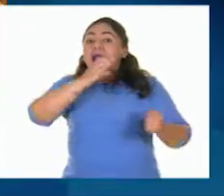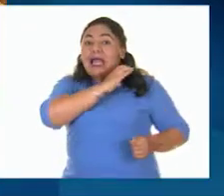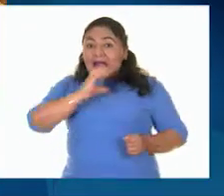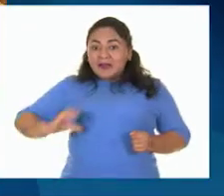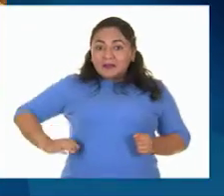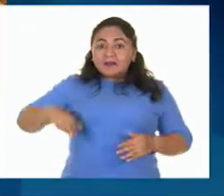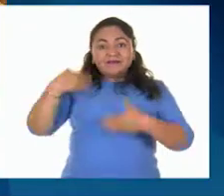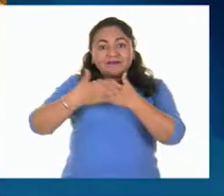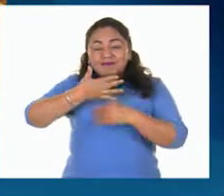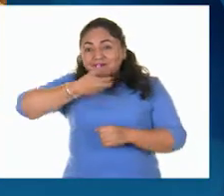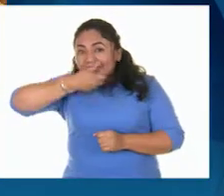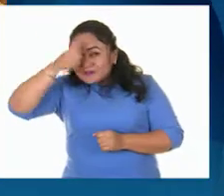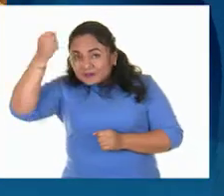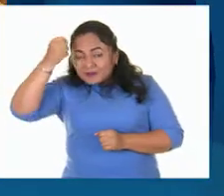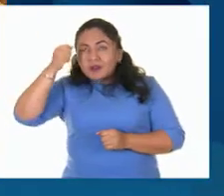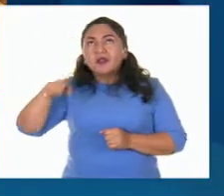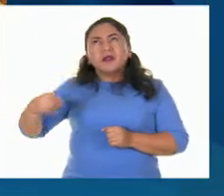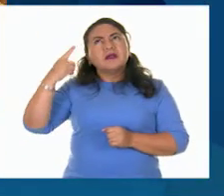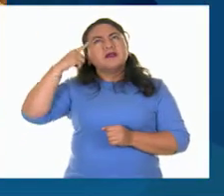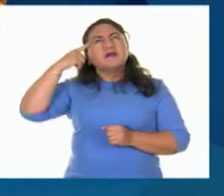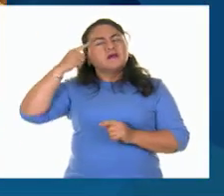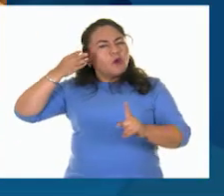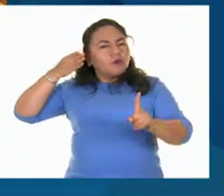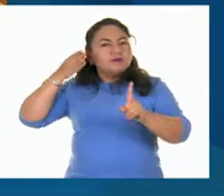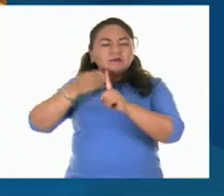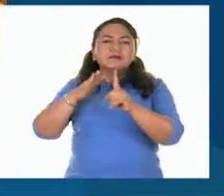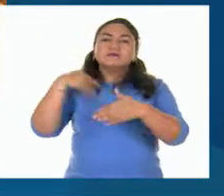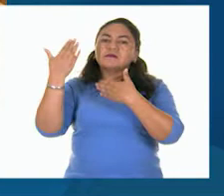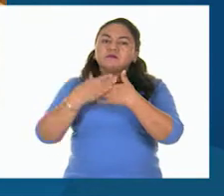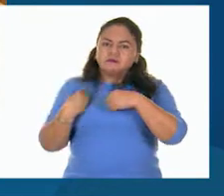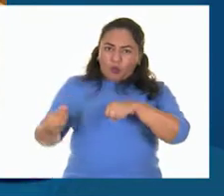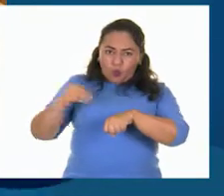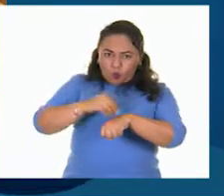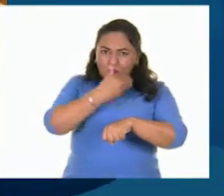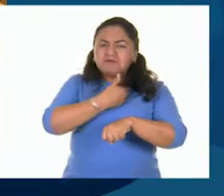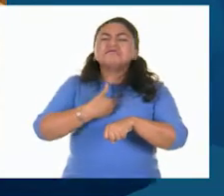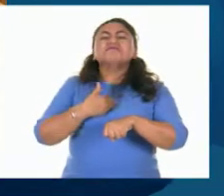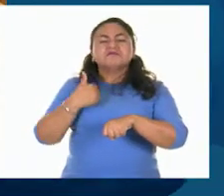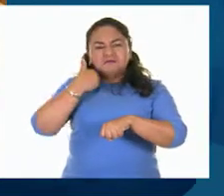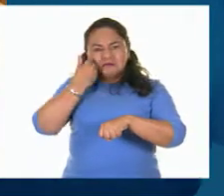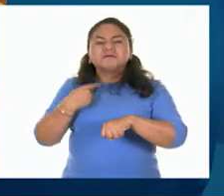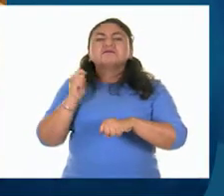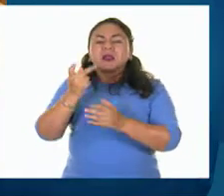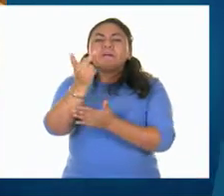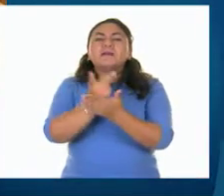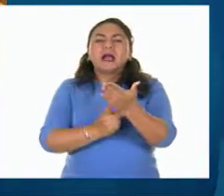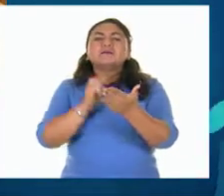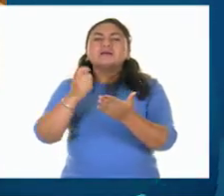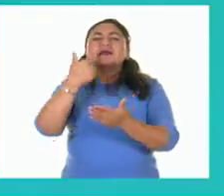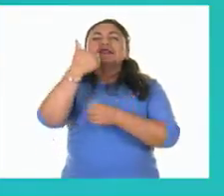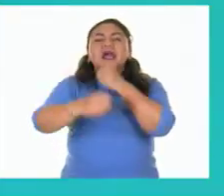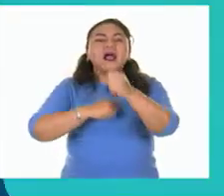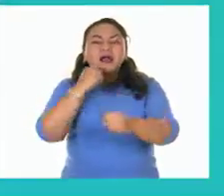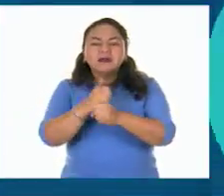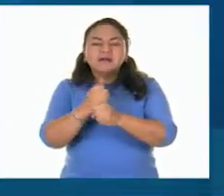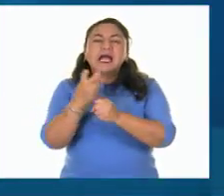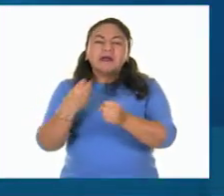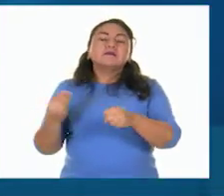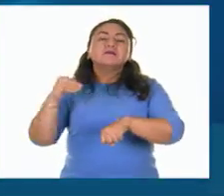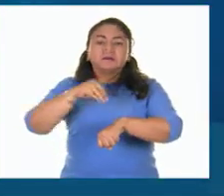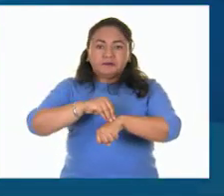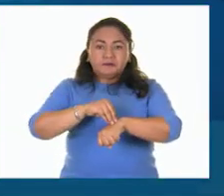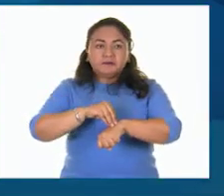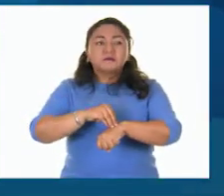reparto agrario como uno de los objetivos centrales de su proyecto de gobierno, al que se llamó Plan Sexenal. Este